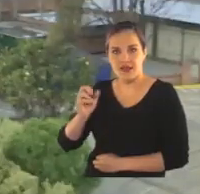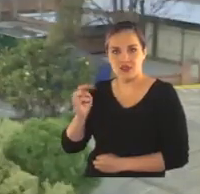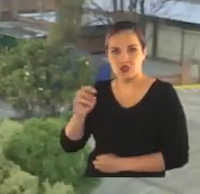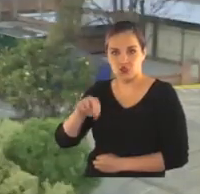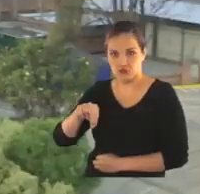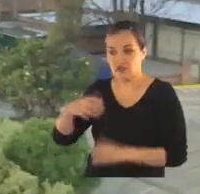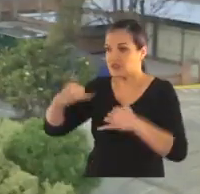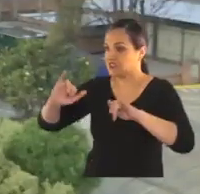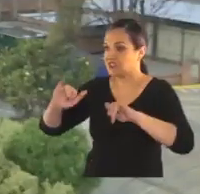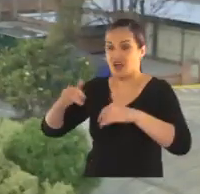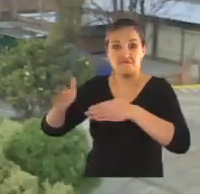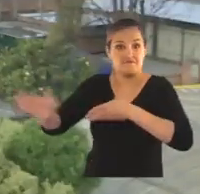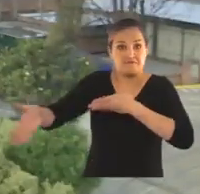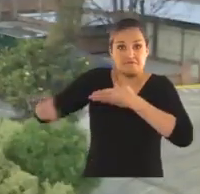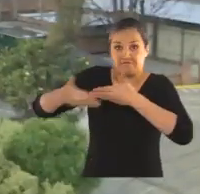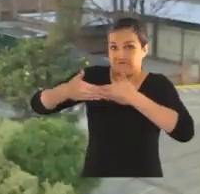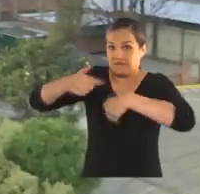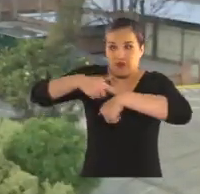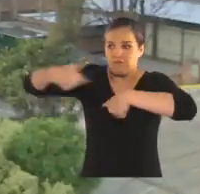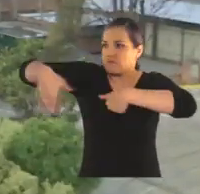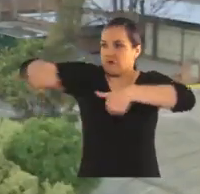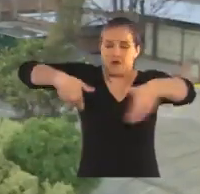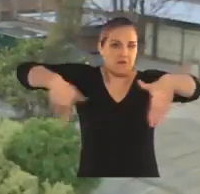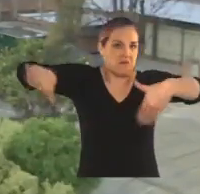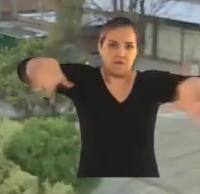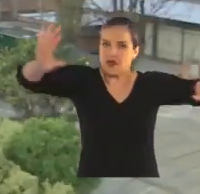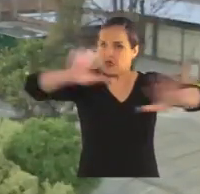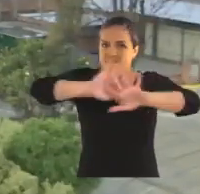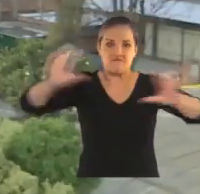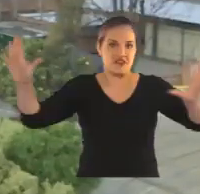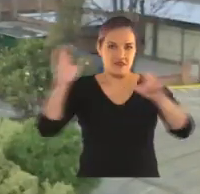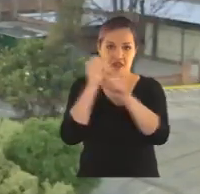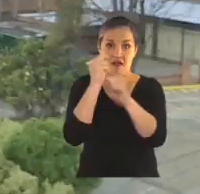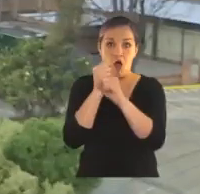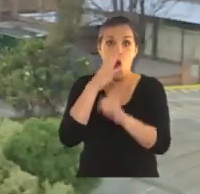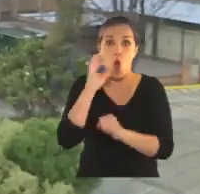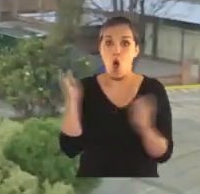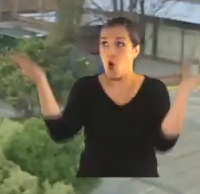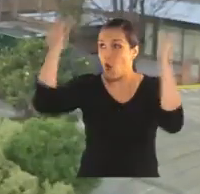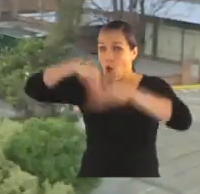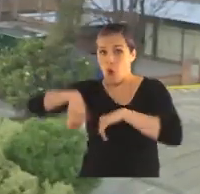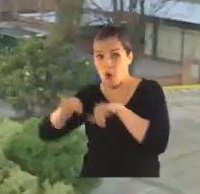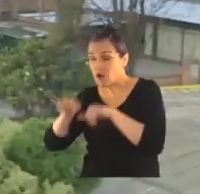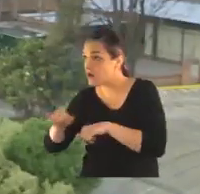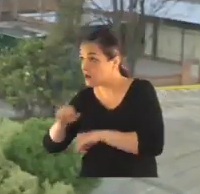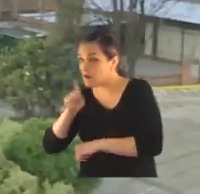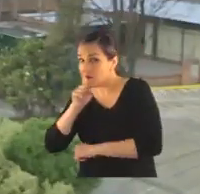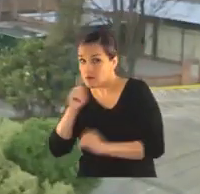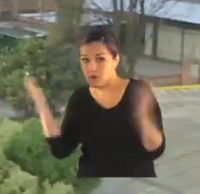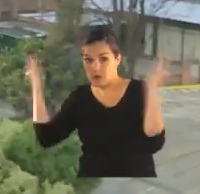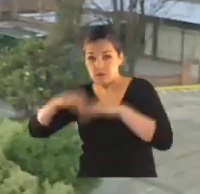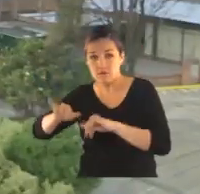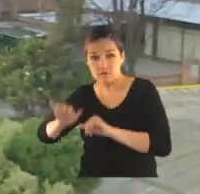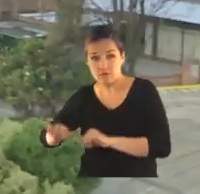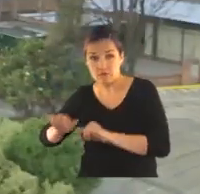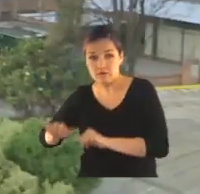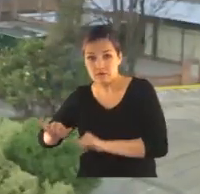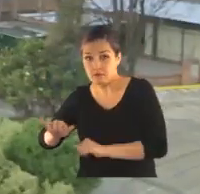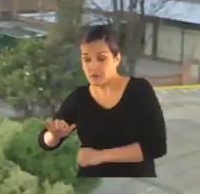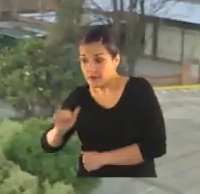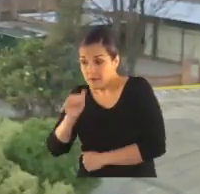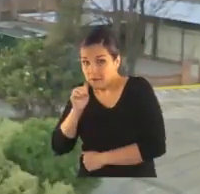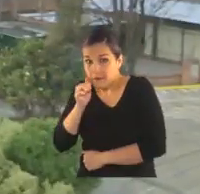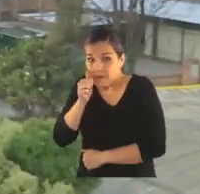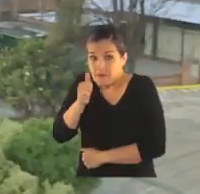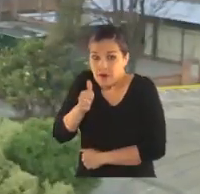ocultó, se camufló en la alcaldía, se escondió unos tres días. El 24 de diciembre ingresa a la oficina donde está